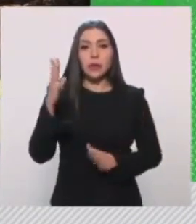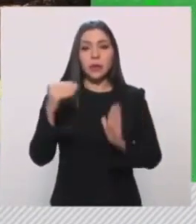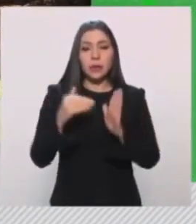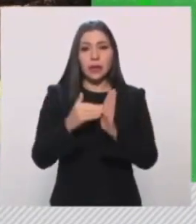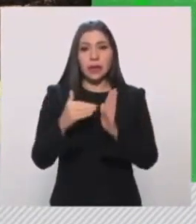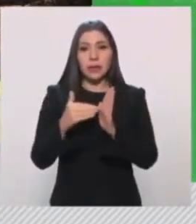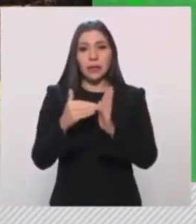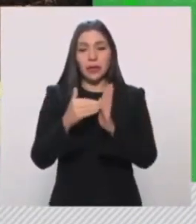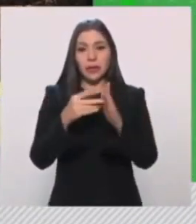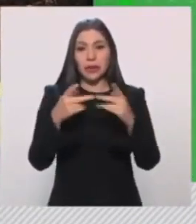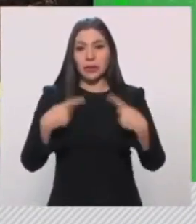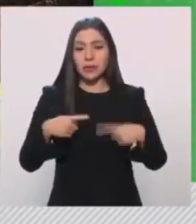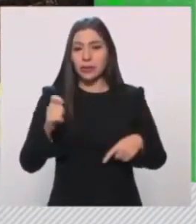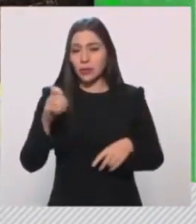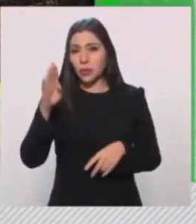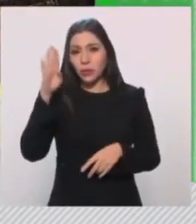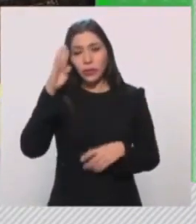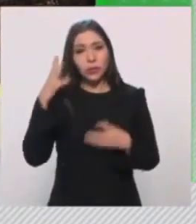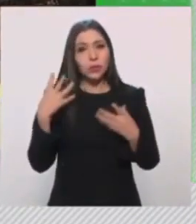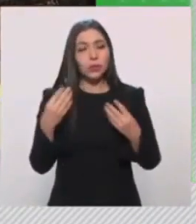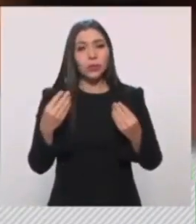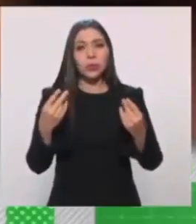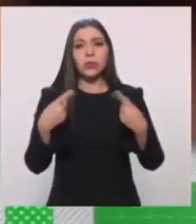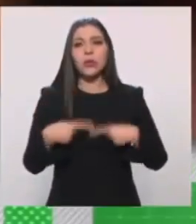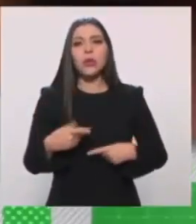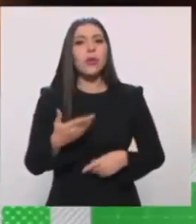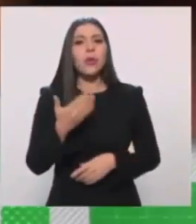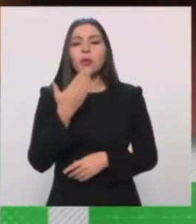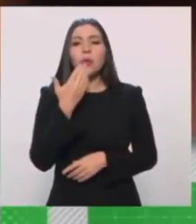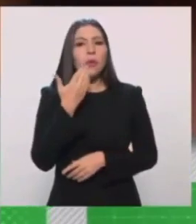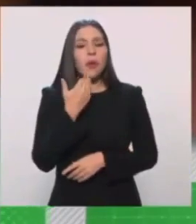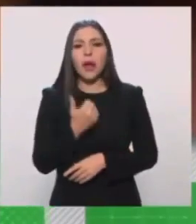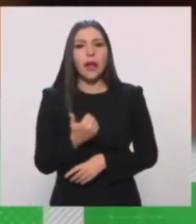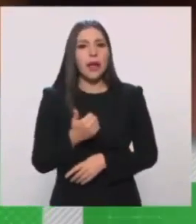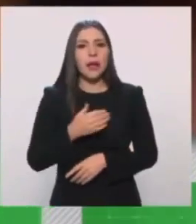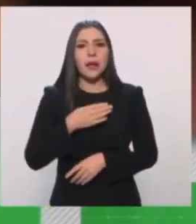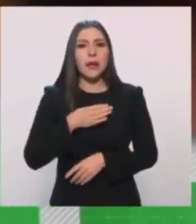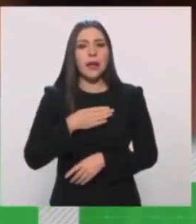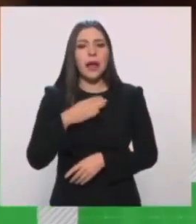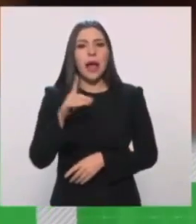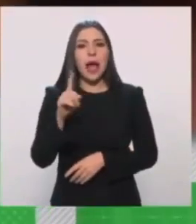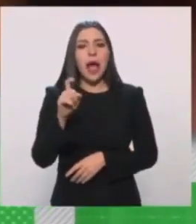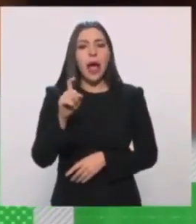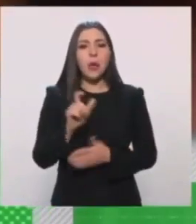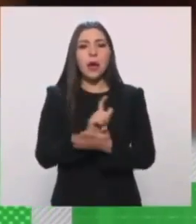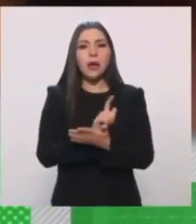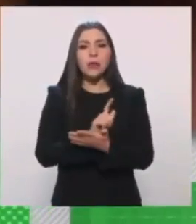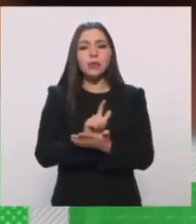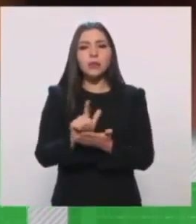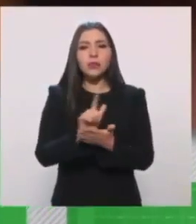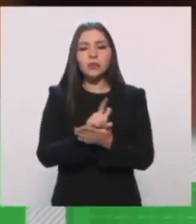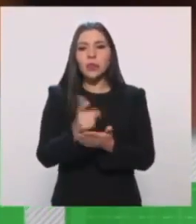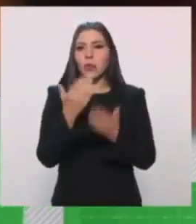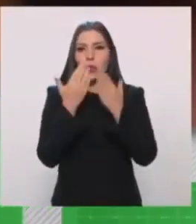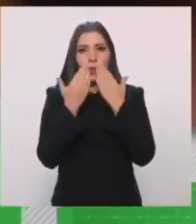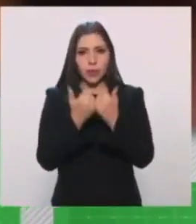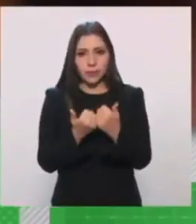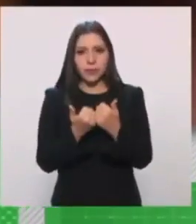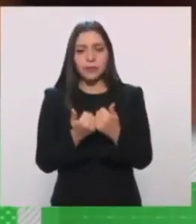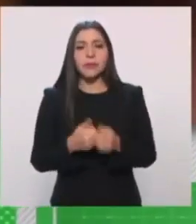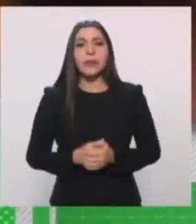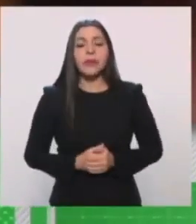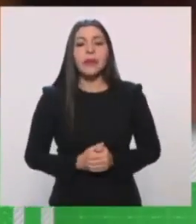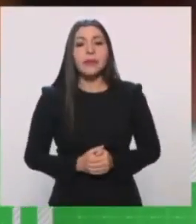es una inmensidad de personas, no tienen acceso a aguas de saneamiento. Claro. Ahora bien, ¿de dónde